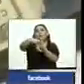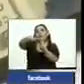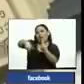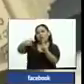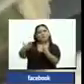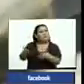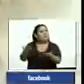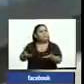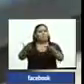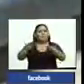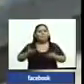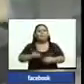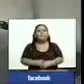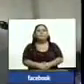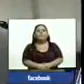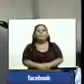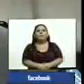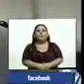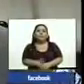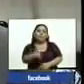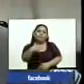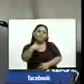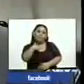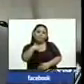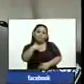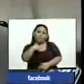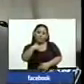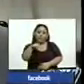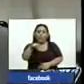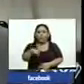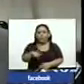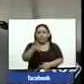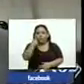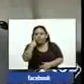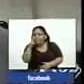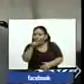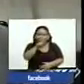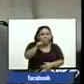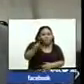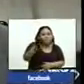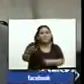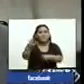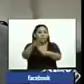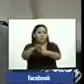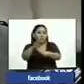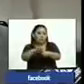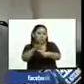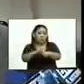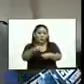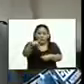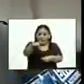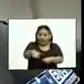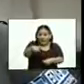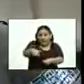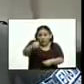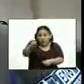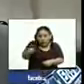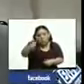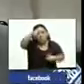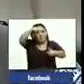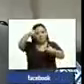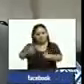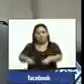Escuchemos. Yo estoy haciendo votos porque se aprueba el presupuesto este jueves.